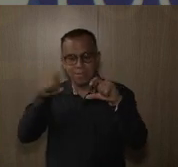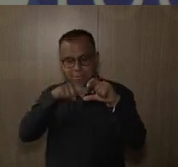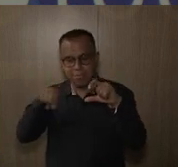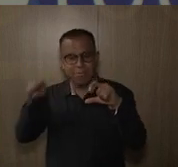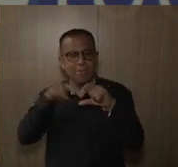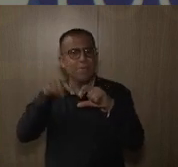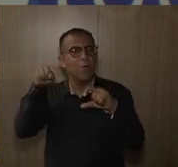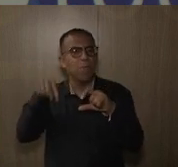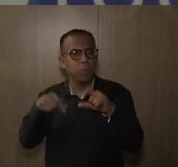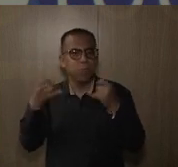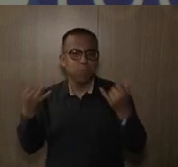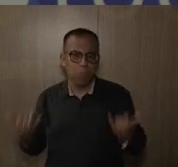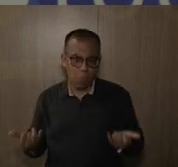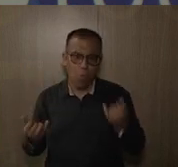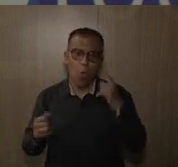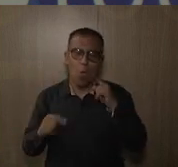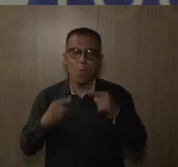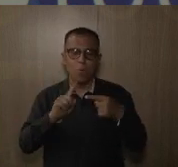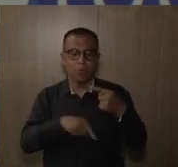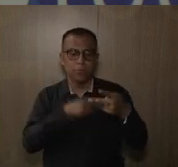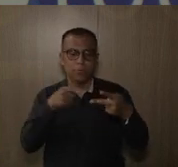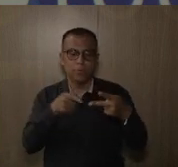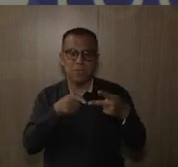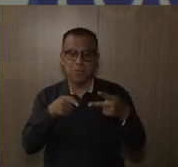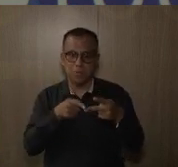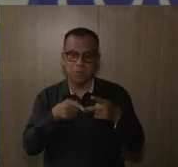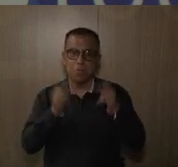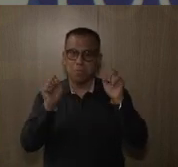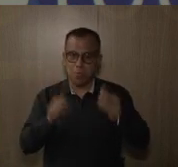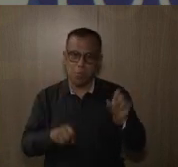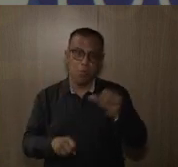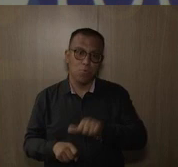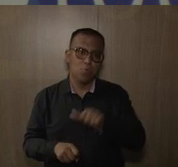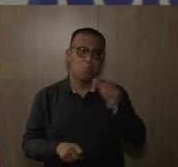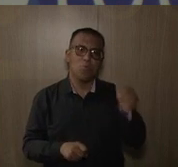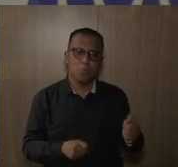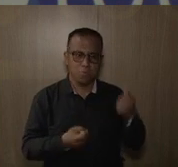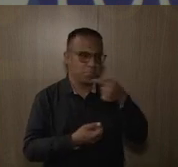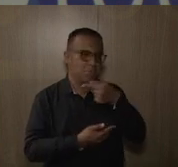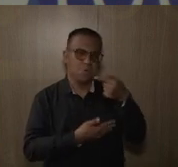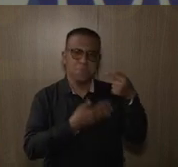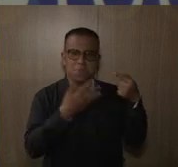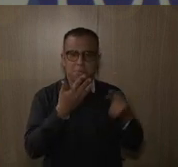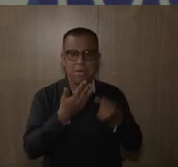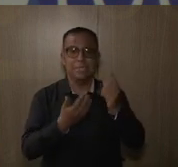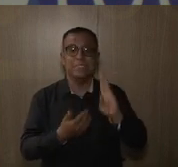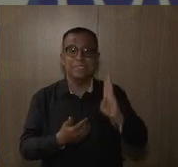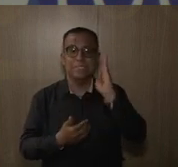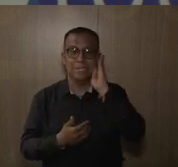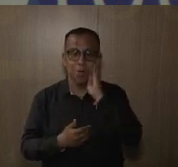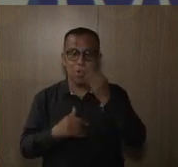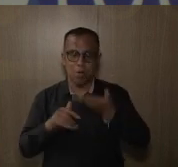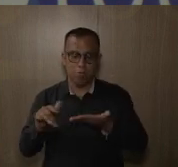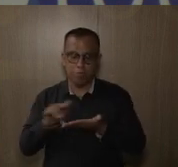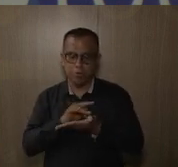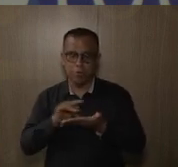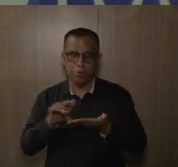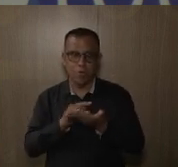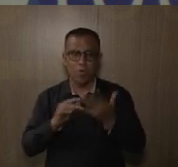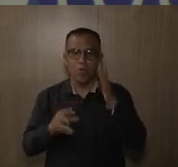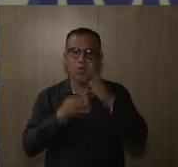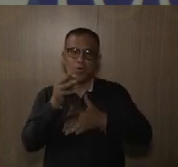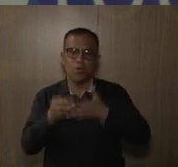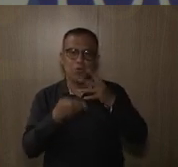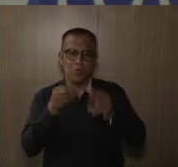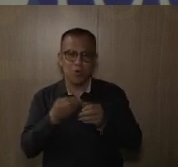este momento o como segunda opción podrán ingresar en otro dispositivo, ya sea celular o tableta, escaneando el código